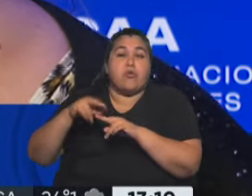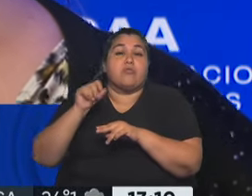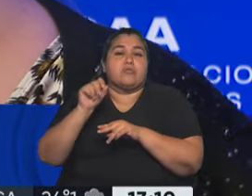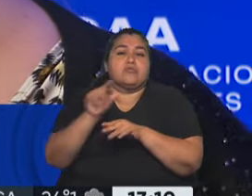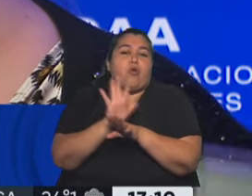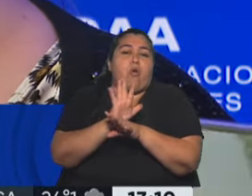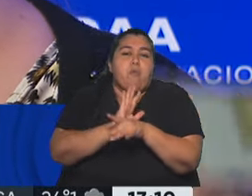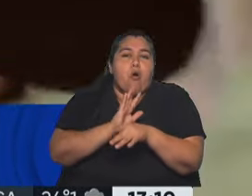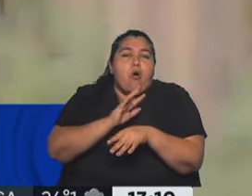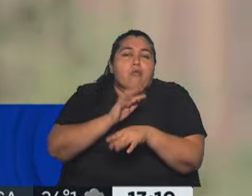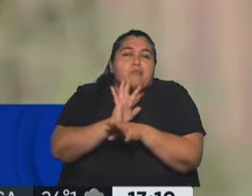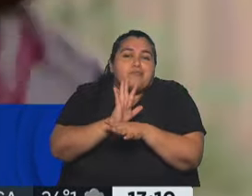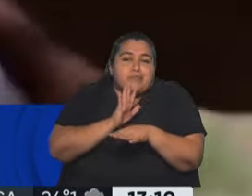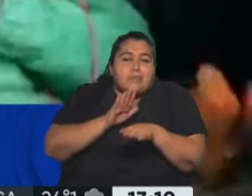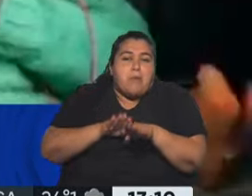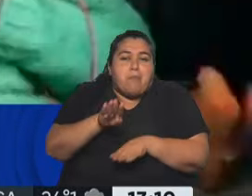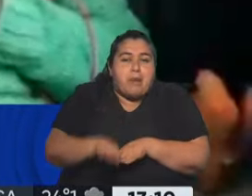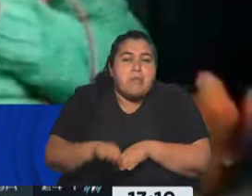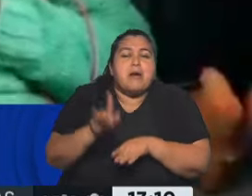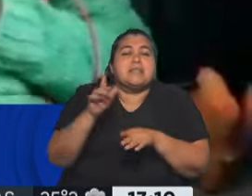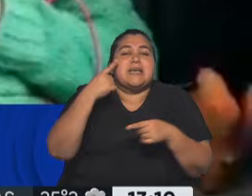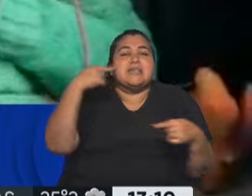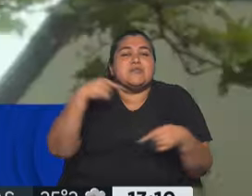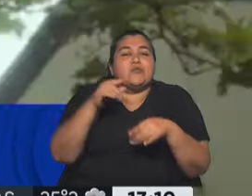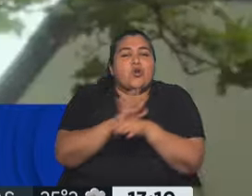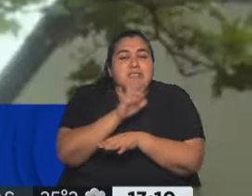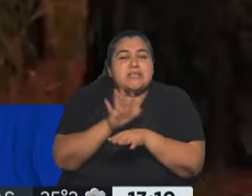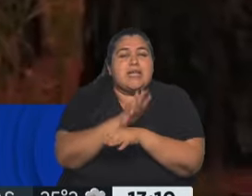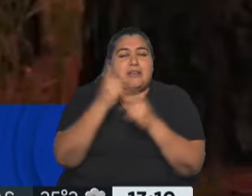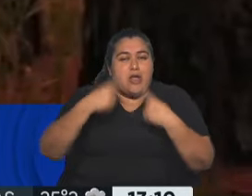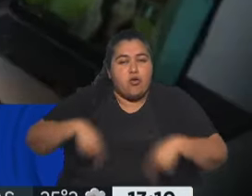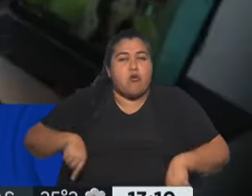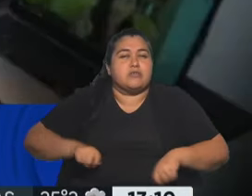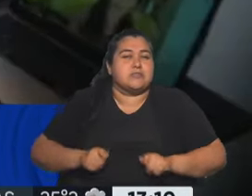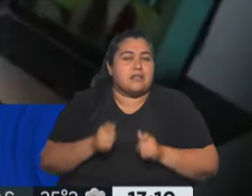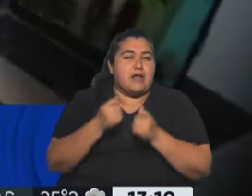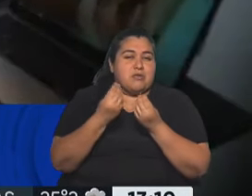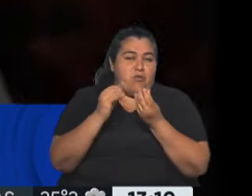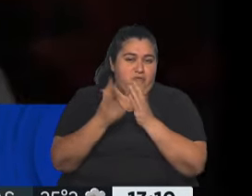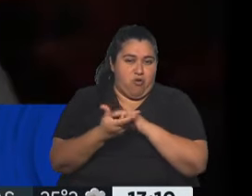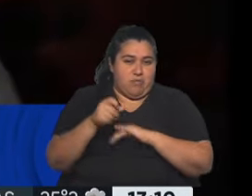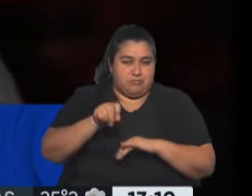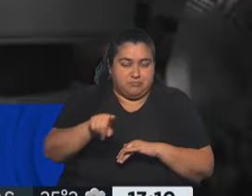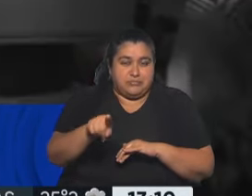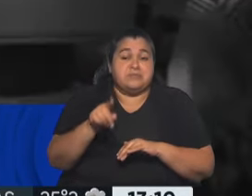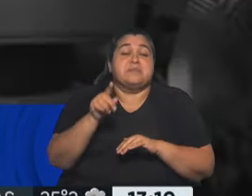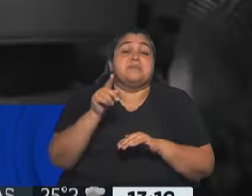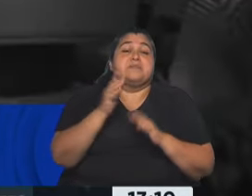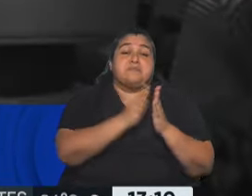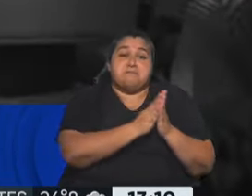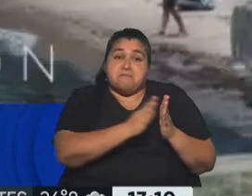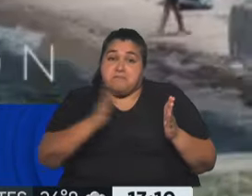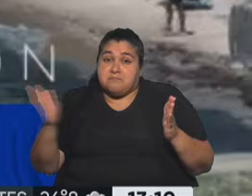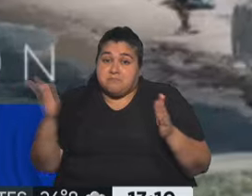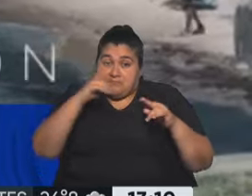lo que es el Instituto de Cine con todos sus trámites y todas sus gestiones, donde ellos concluyen ese cortometraje